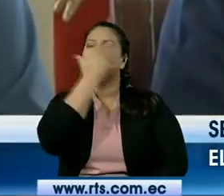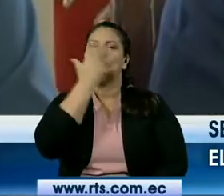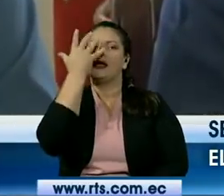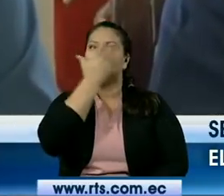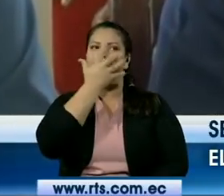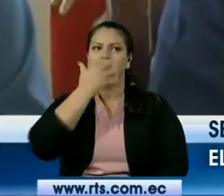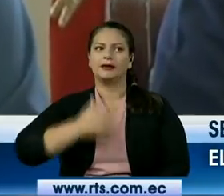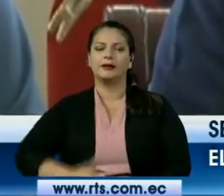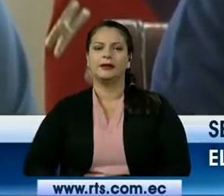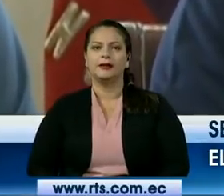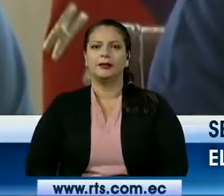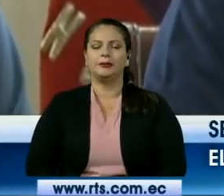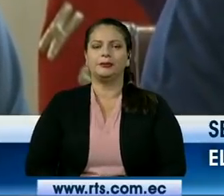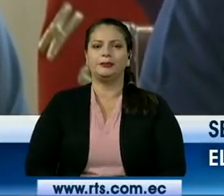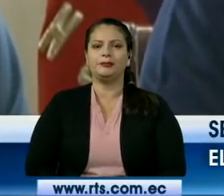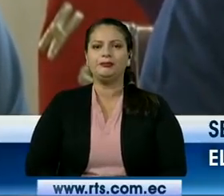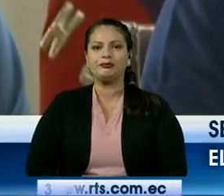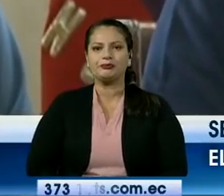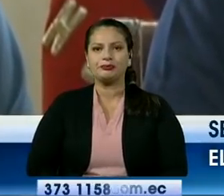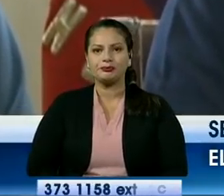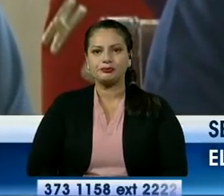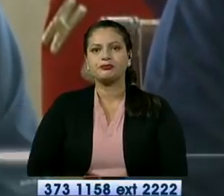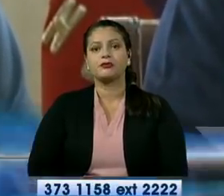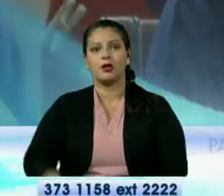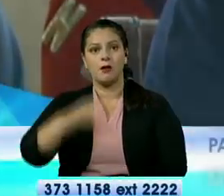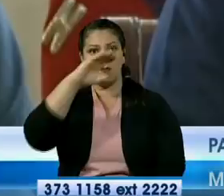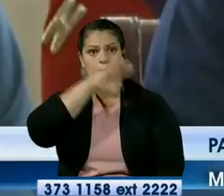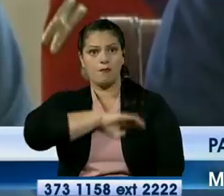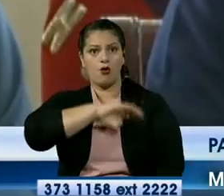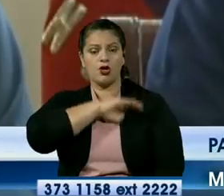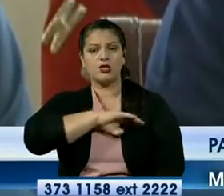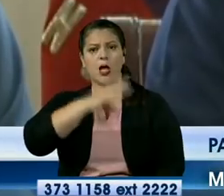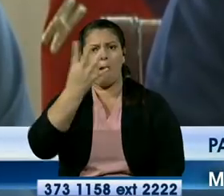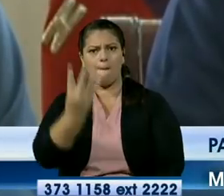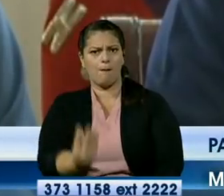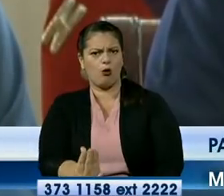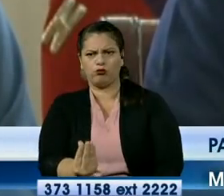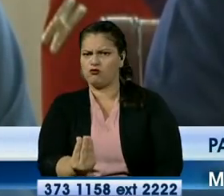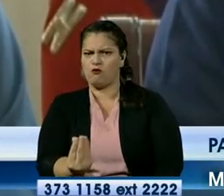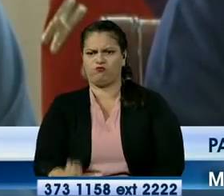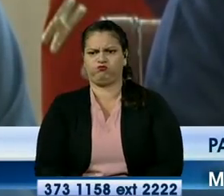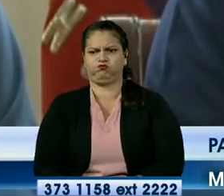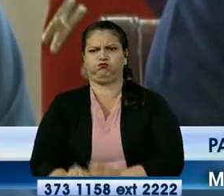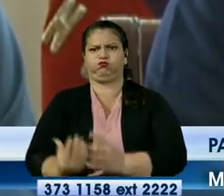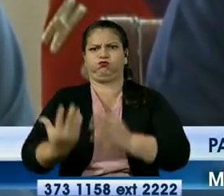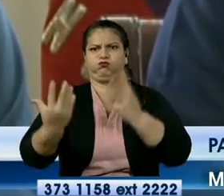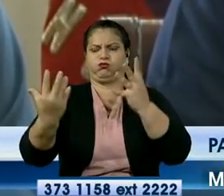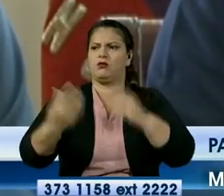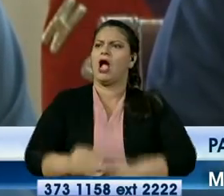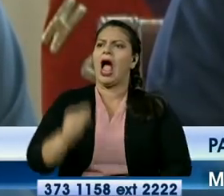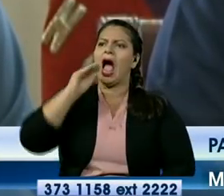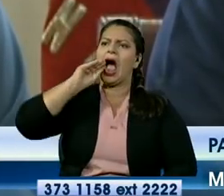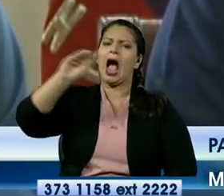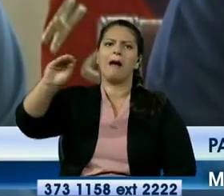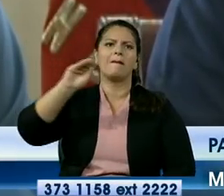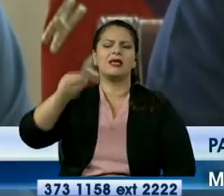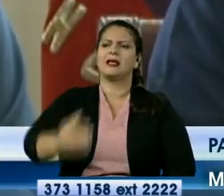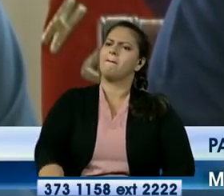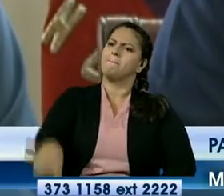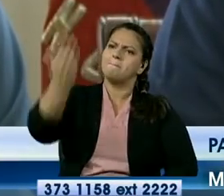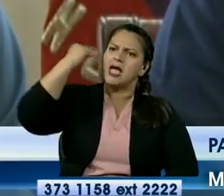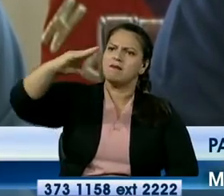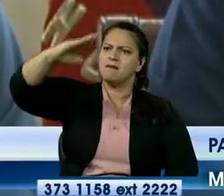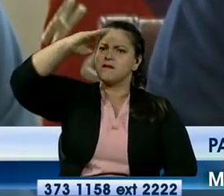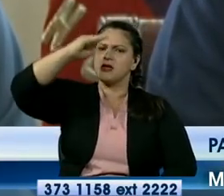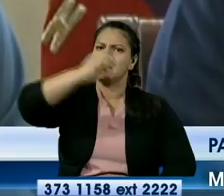ha aumentado el número de efectivos presentes aquí en la zona, tanto militares como policiales. Hemos recibido la instrucción, como ya lo dijo